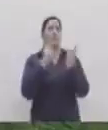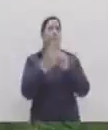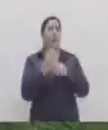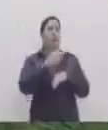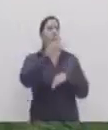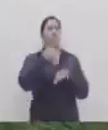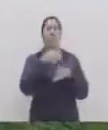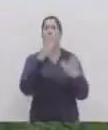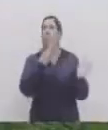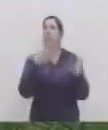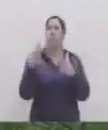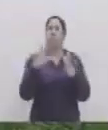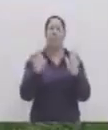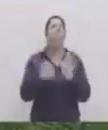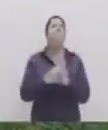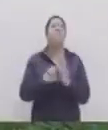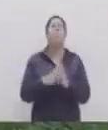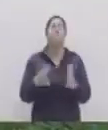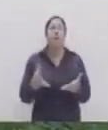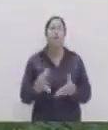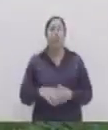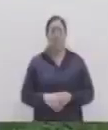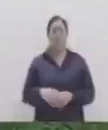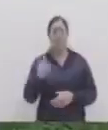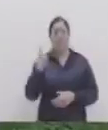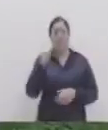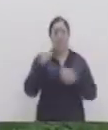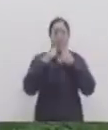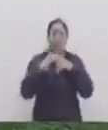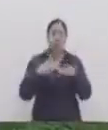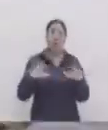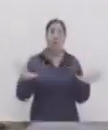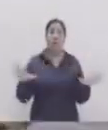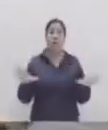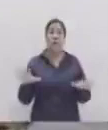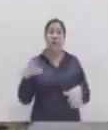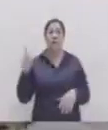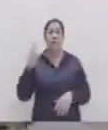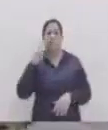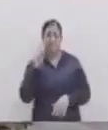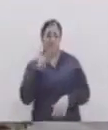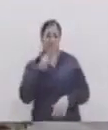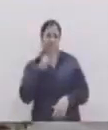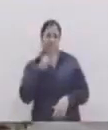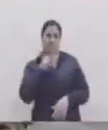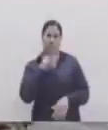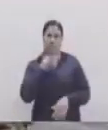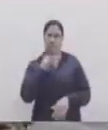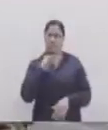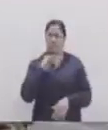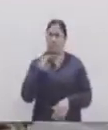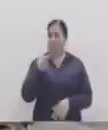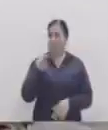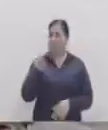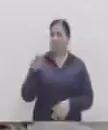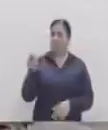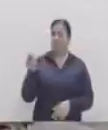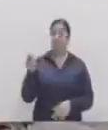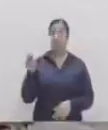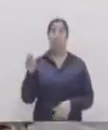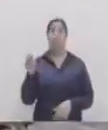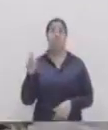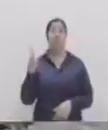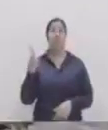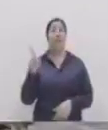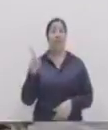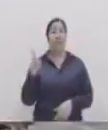ambiente. Por ejemplo, los azacuanes. Observamos el paso de los azacuanes porque estos